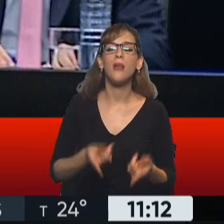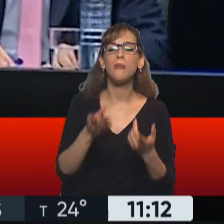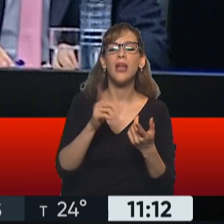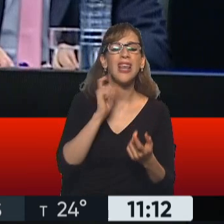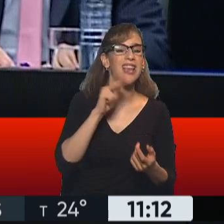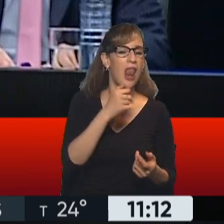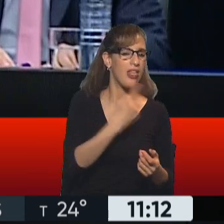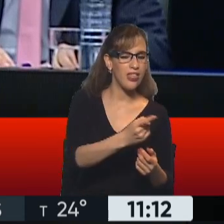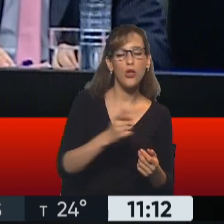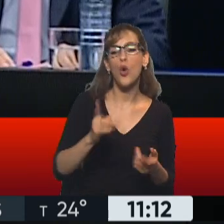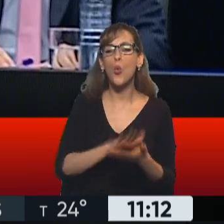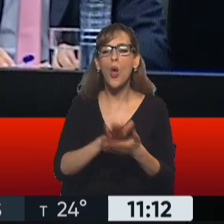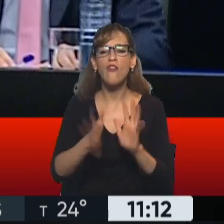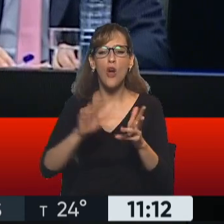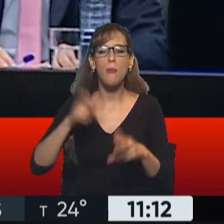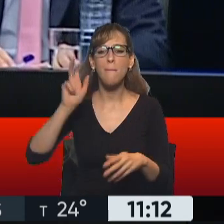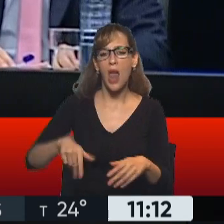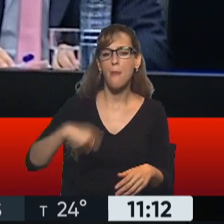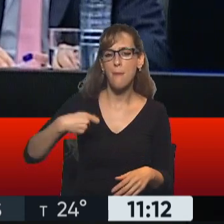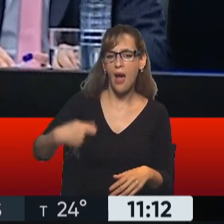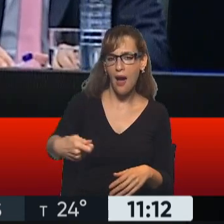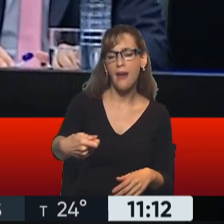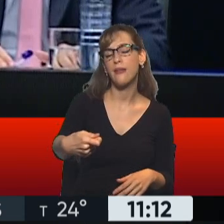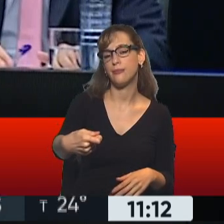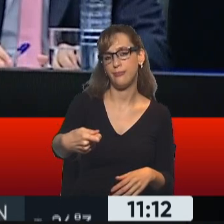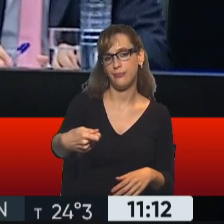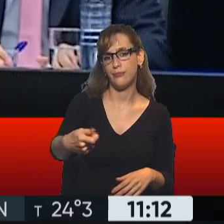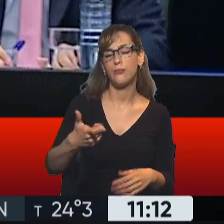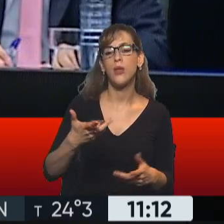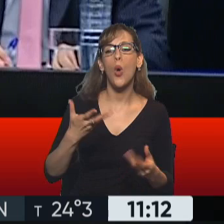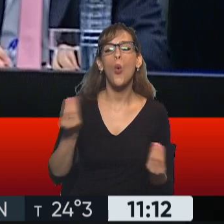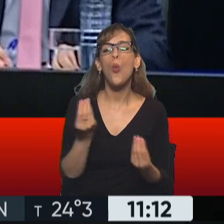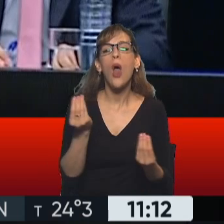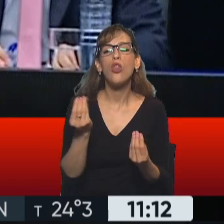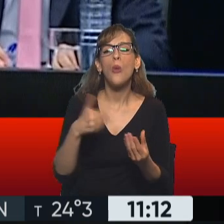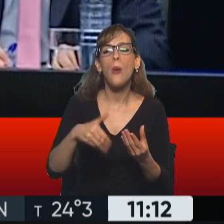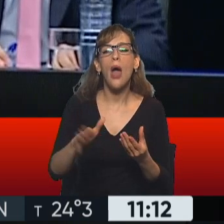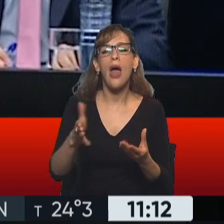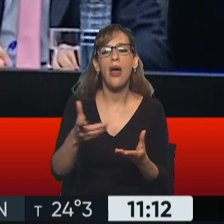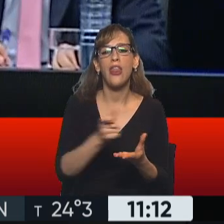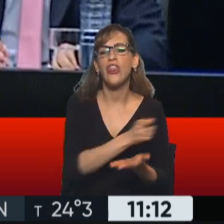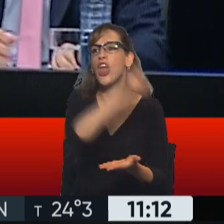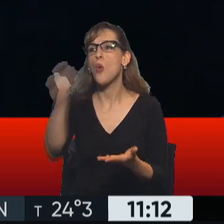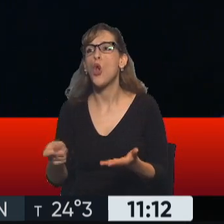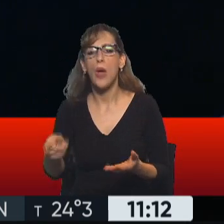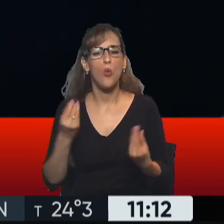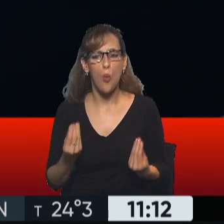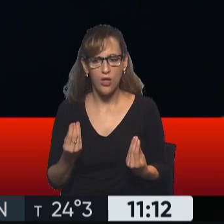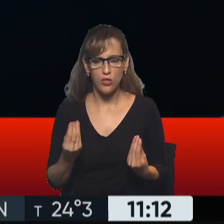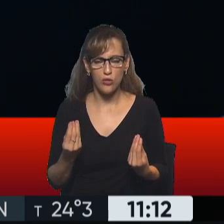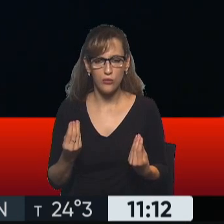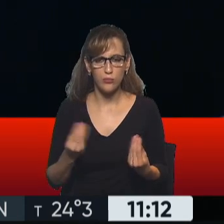nuevo financiamiento para pagar los que había que ir pagando, ¿cuándo se devuelve? ¿A partir de cuándo? Gracias.